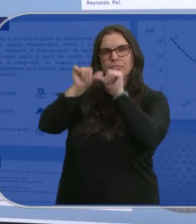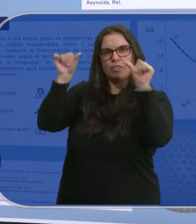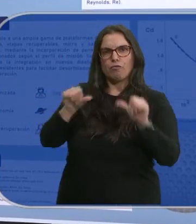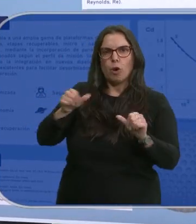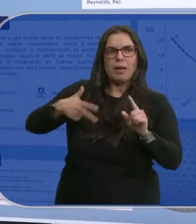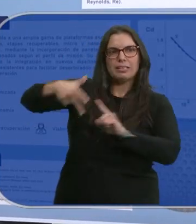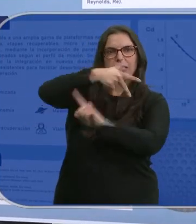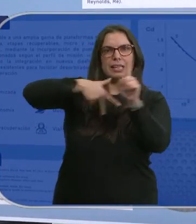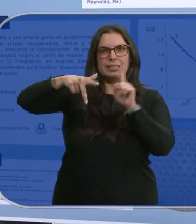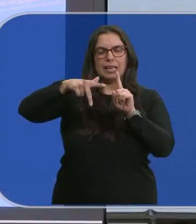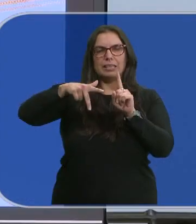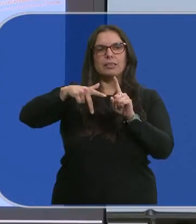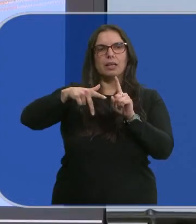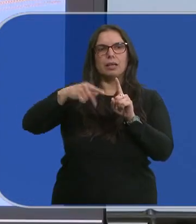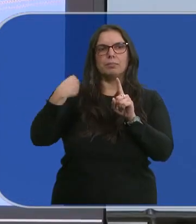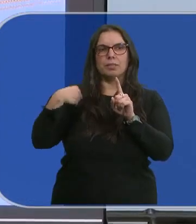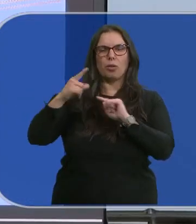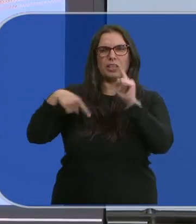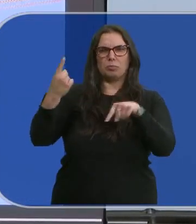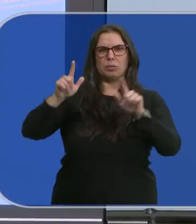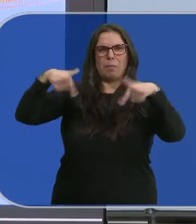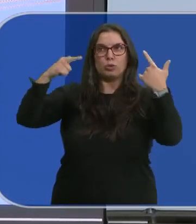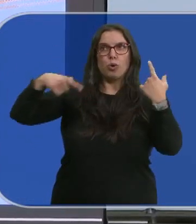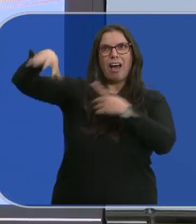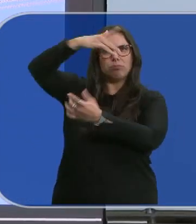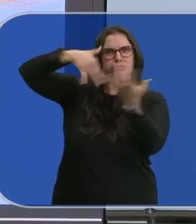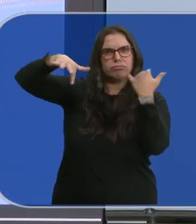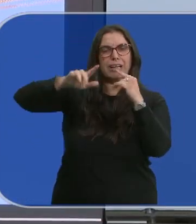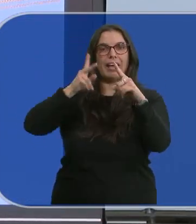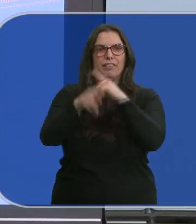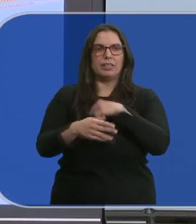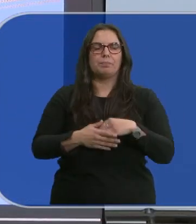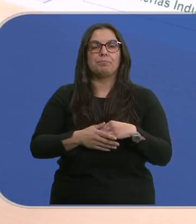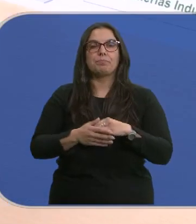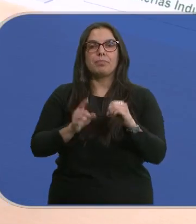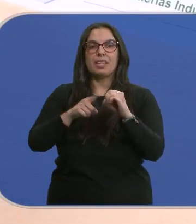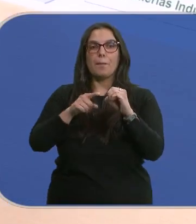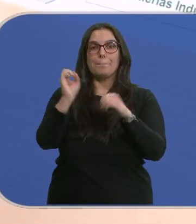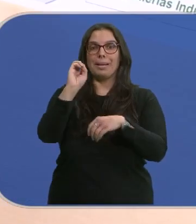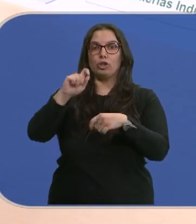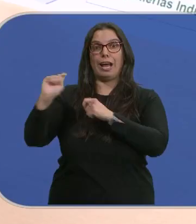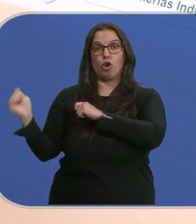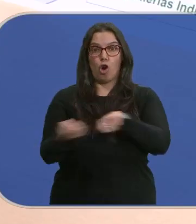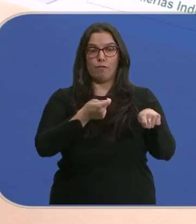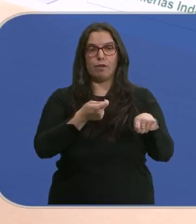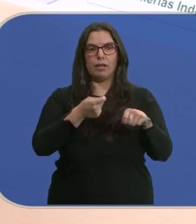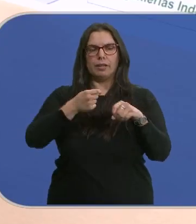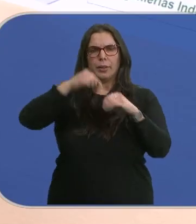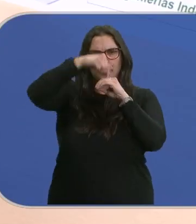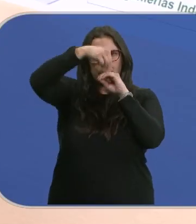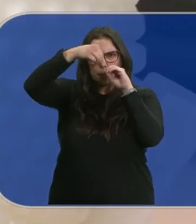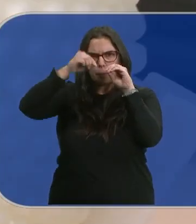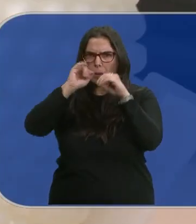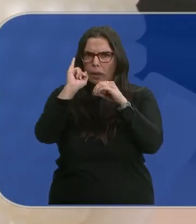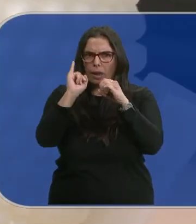los satélites, que evitaría también generar toneladas de basura espacial. Las pelotas de golf se las han diseñado con unos hoyuelos